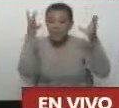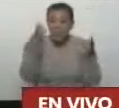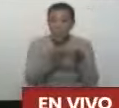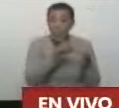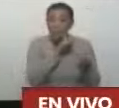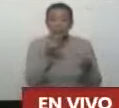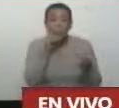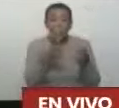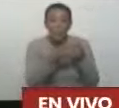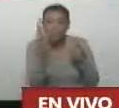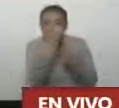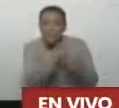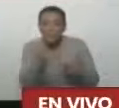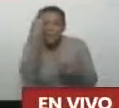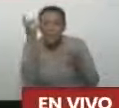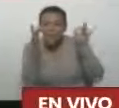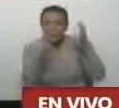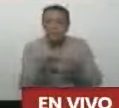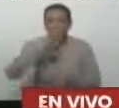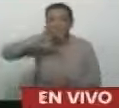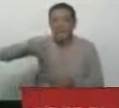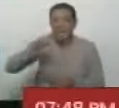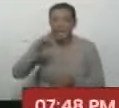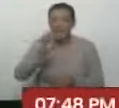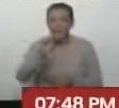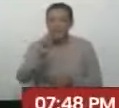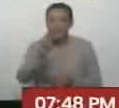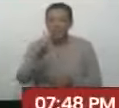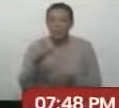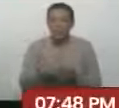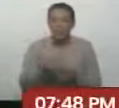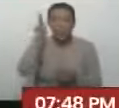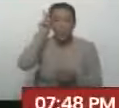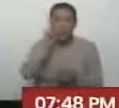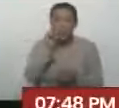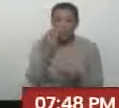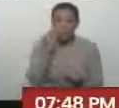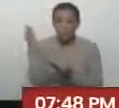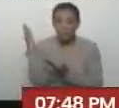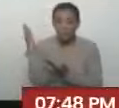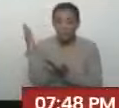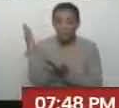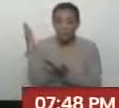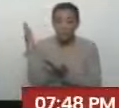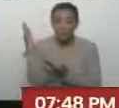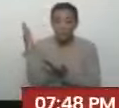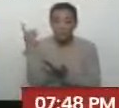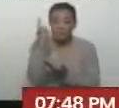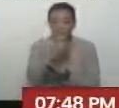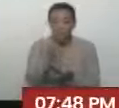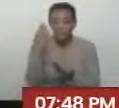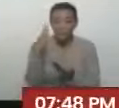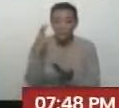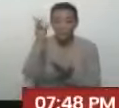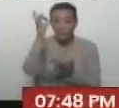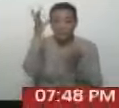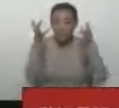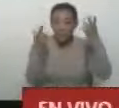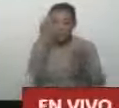si tienen cara de inventores. Jesús Alberto Silva, entrenador. Para ver la cara, tiene cara de